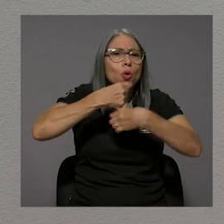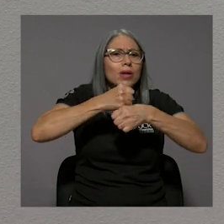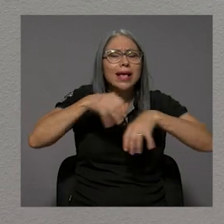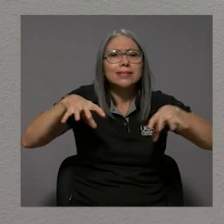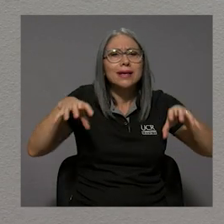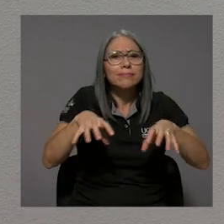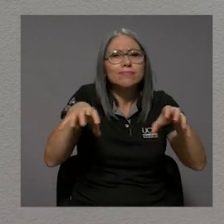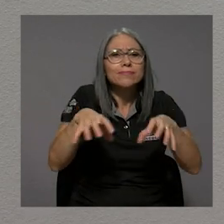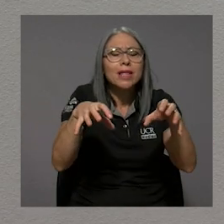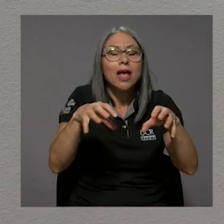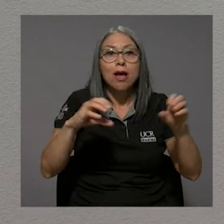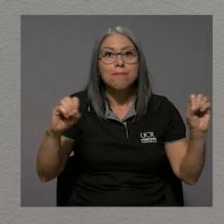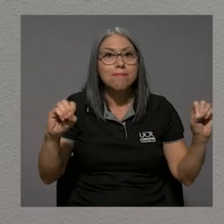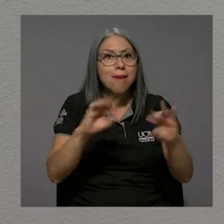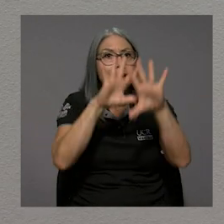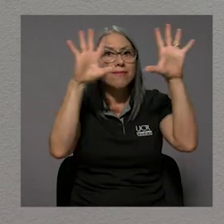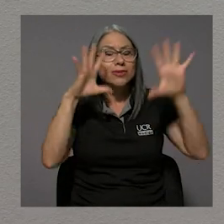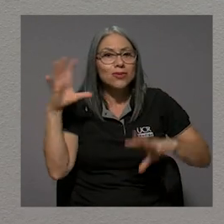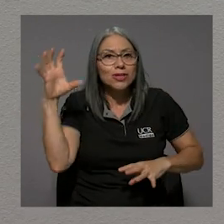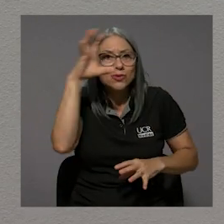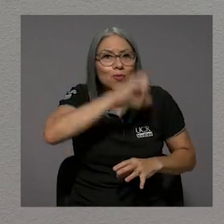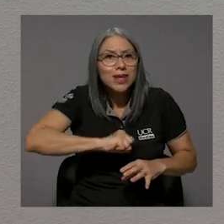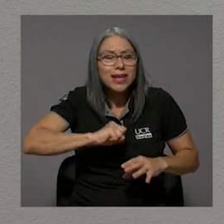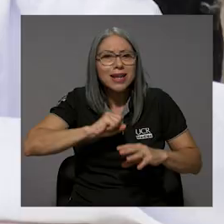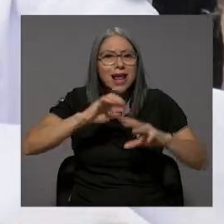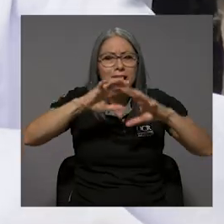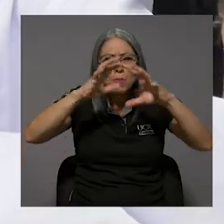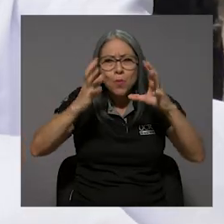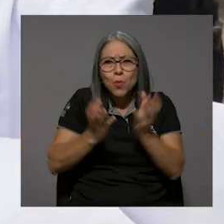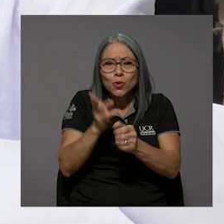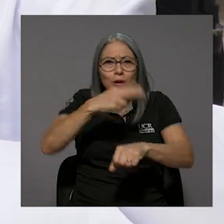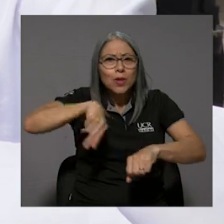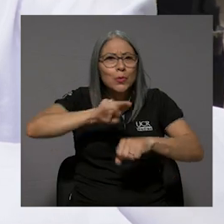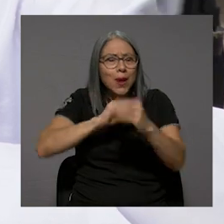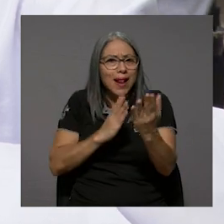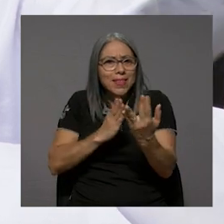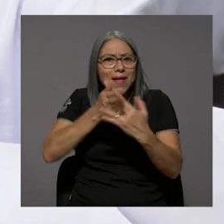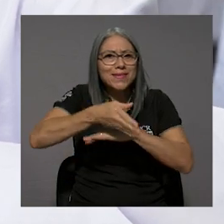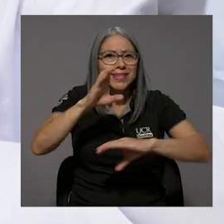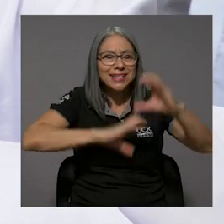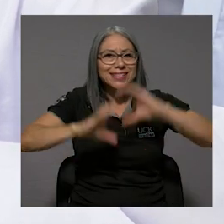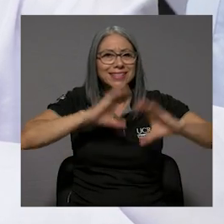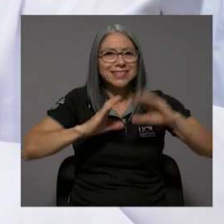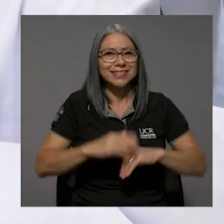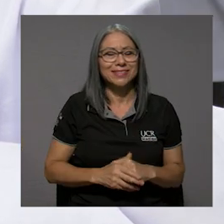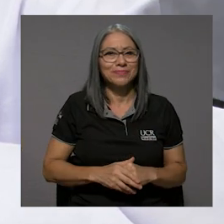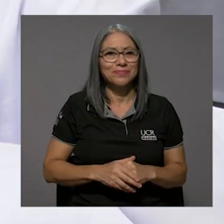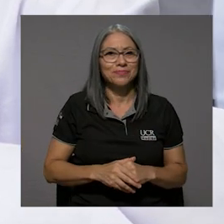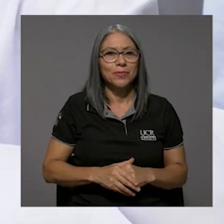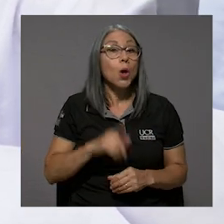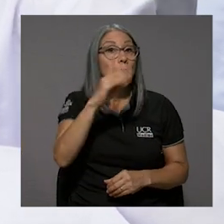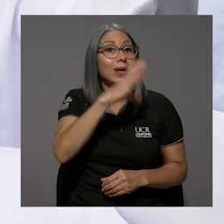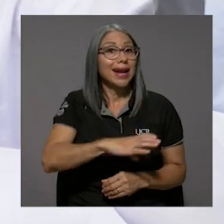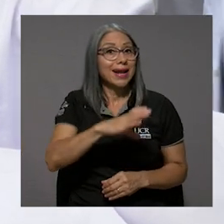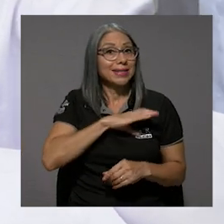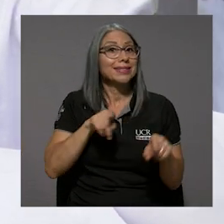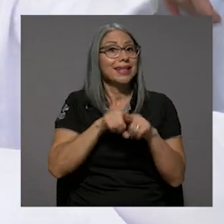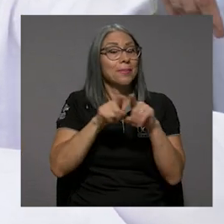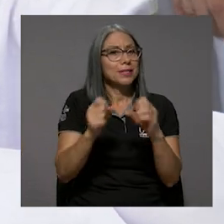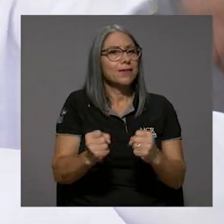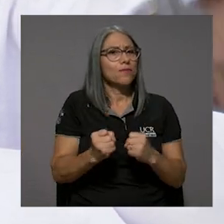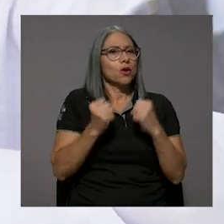maravilloso que es descubrir el mundo natural a través de las ciencias. Un aspecto que también se